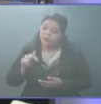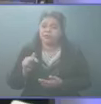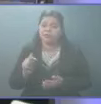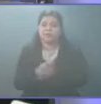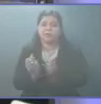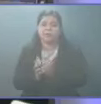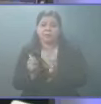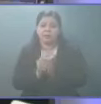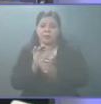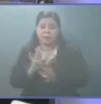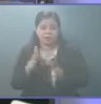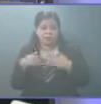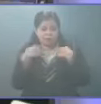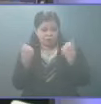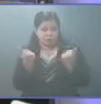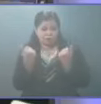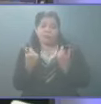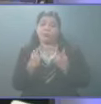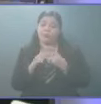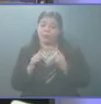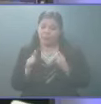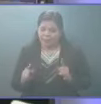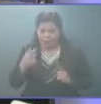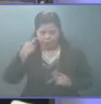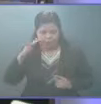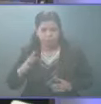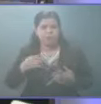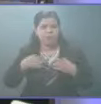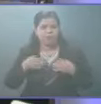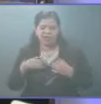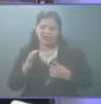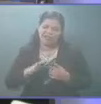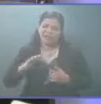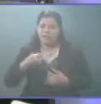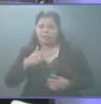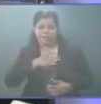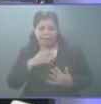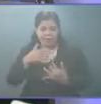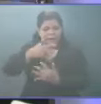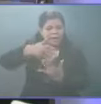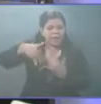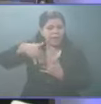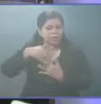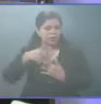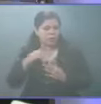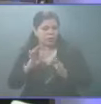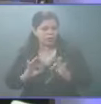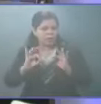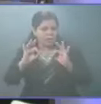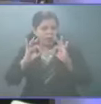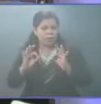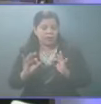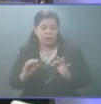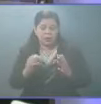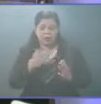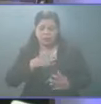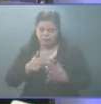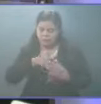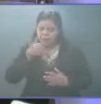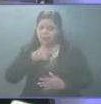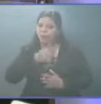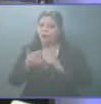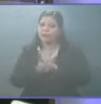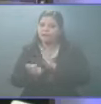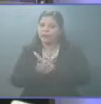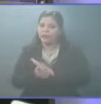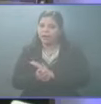calidad de vida, ¿verdad? Porque si yo tengo una relación armónica entre esa capacidad intrínseca y el entorno que me